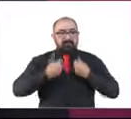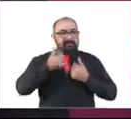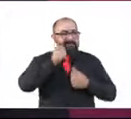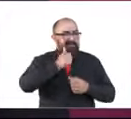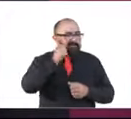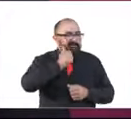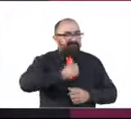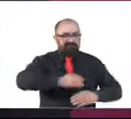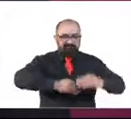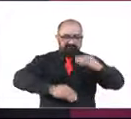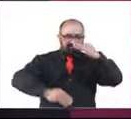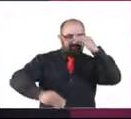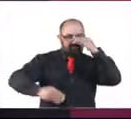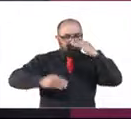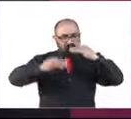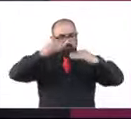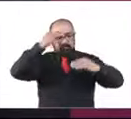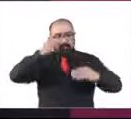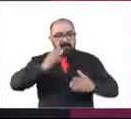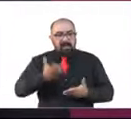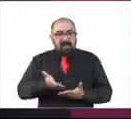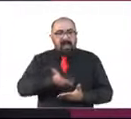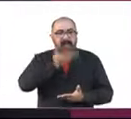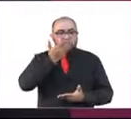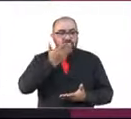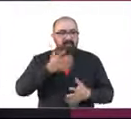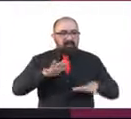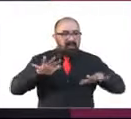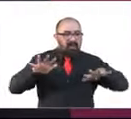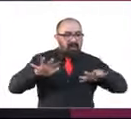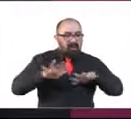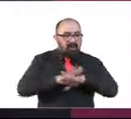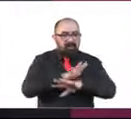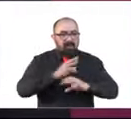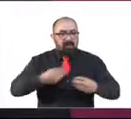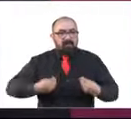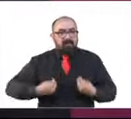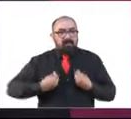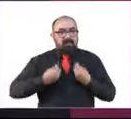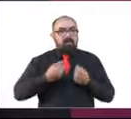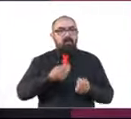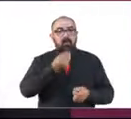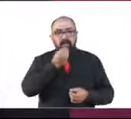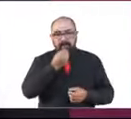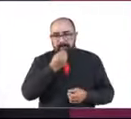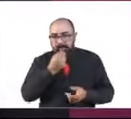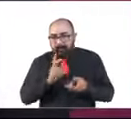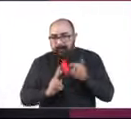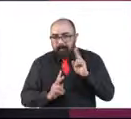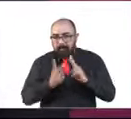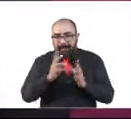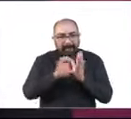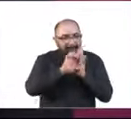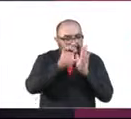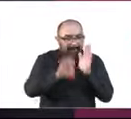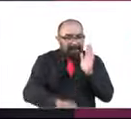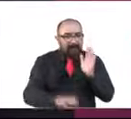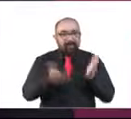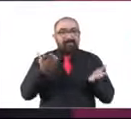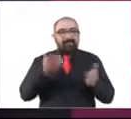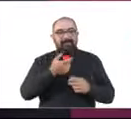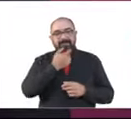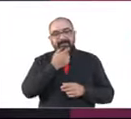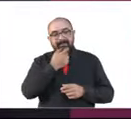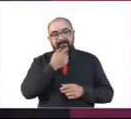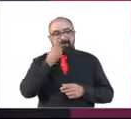siempre en nuestros hábitos tienen que cambiar, hay que comer verduritas, por ejemplo.